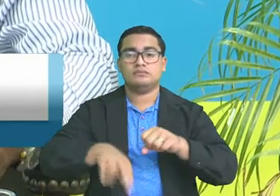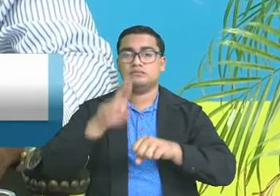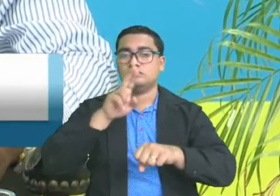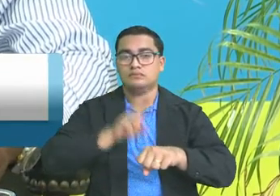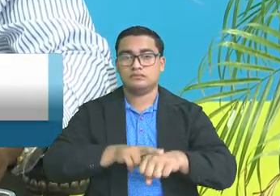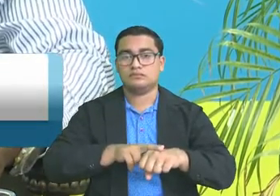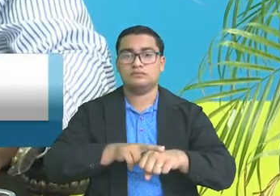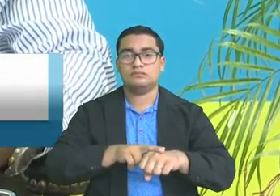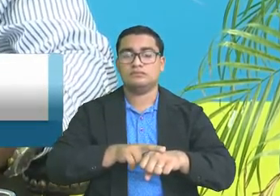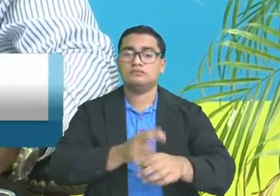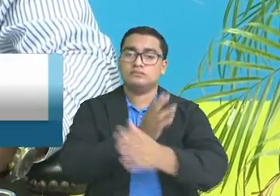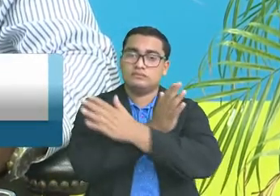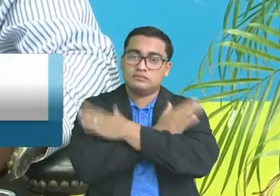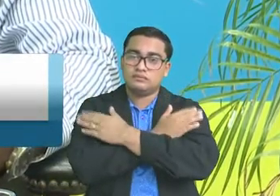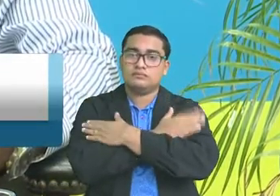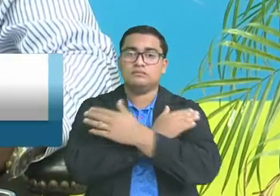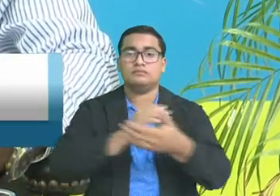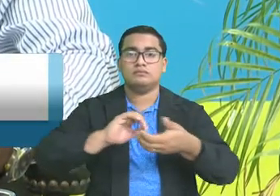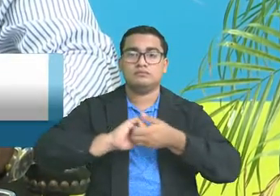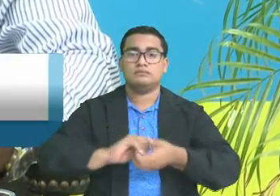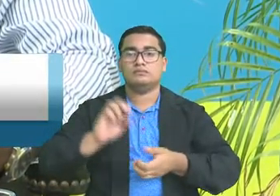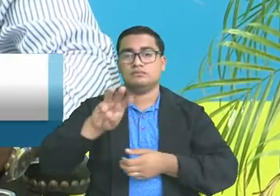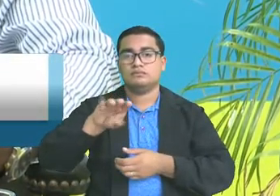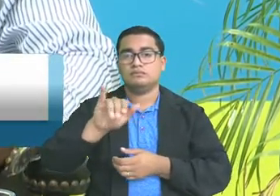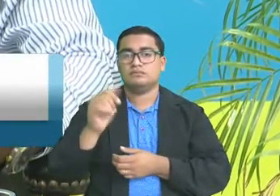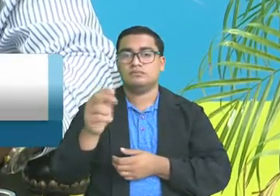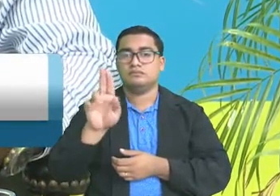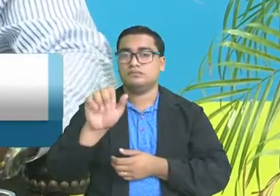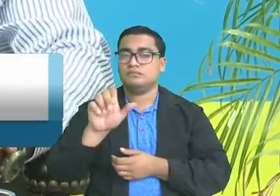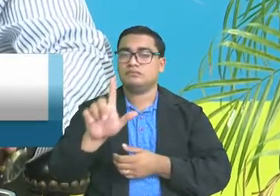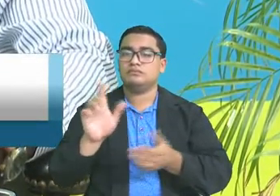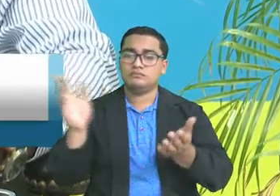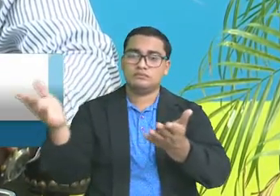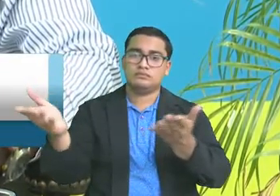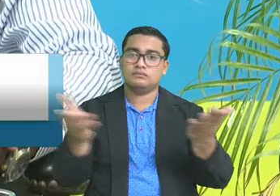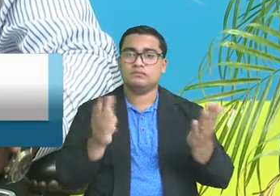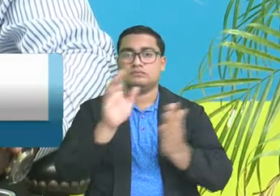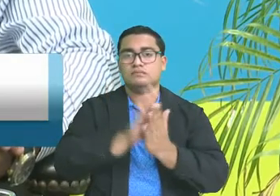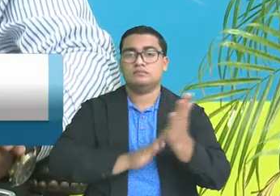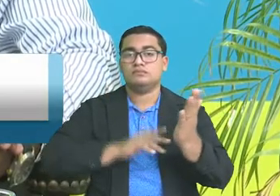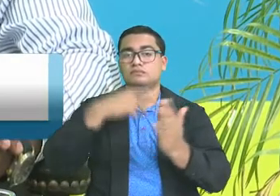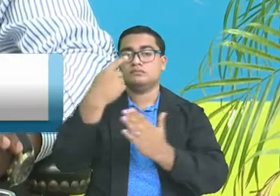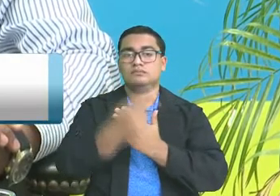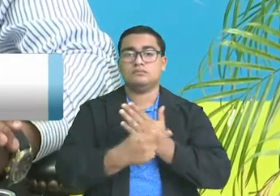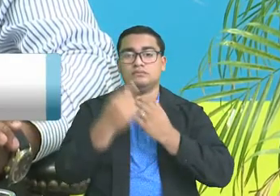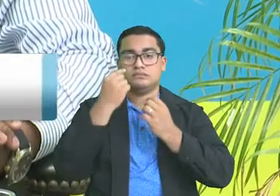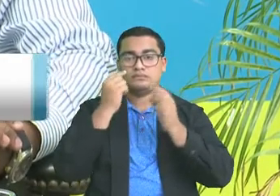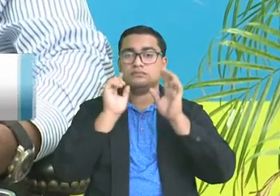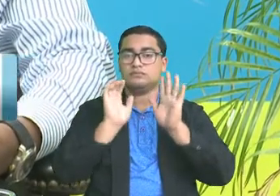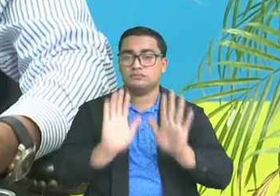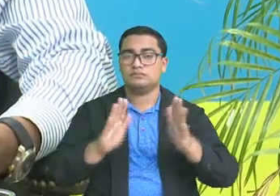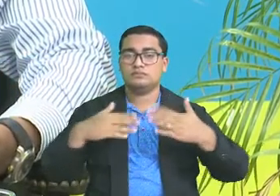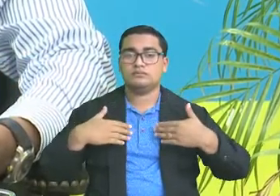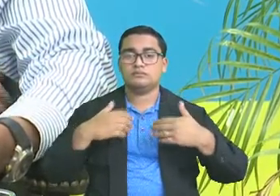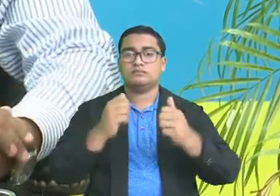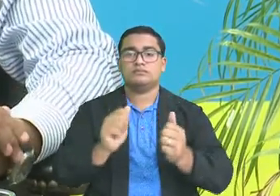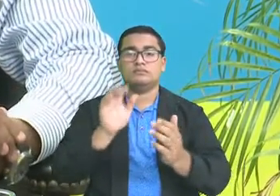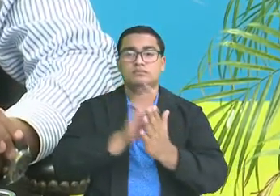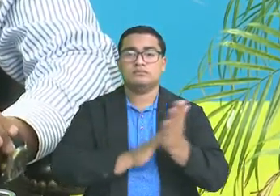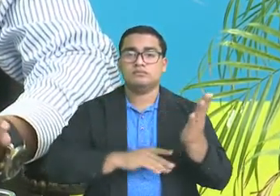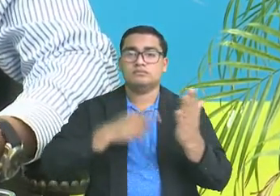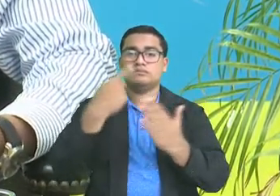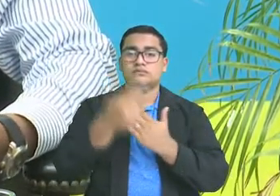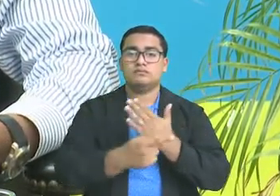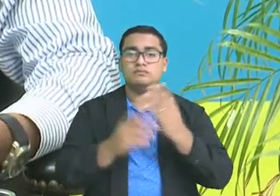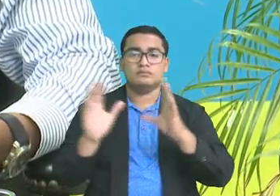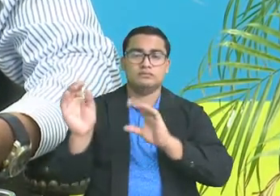Asamblea Nacional. Te saludo a tu amigo de siempre, Miguel Carranza Mena, y te doy la bienvenida a un programa más de Prevenir es Salud, un programa donde